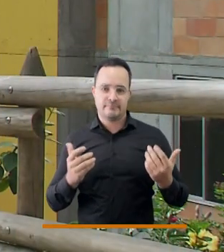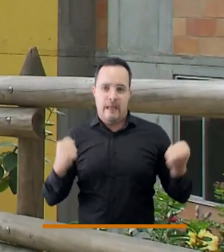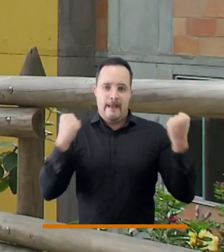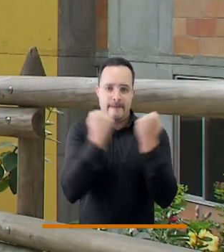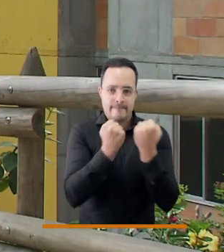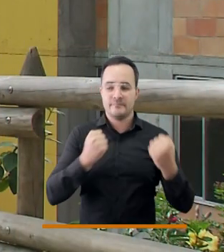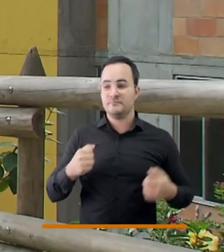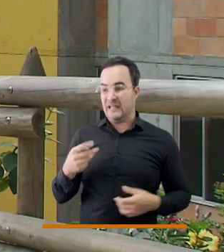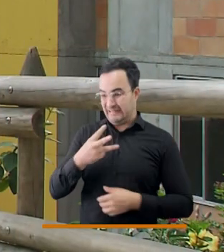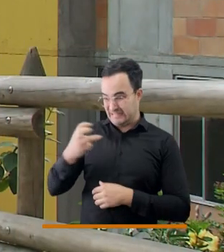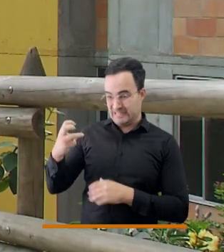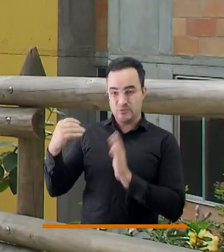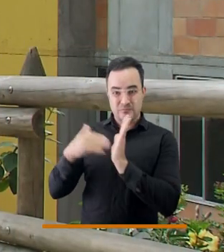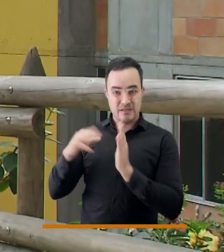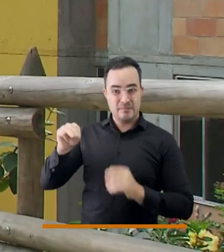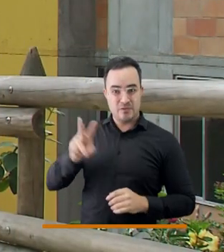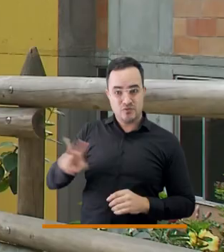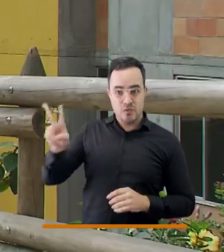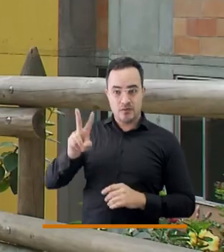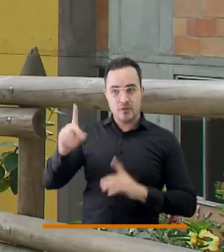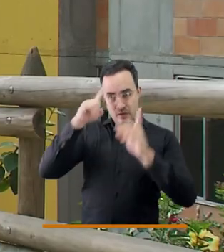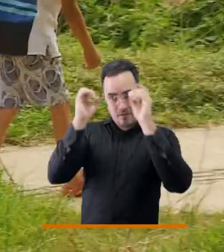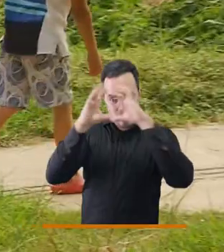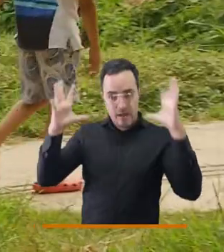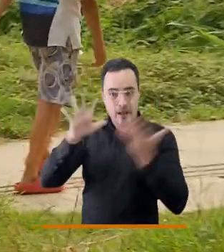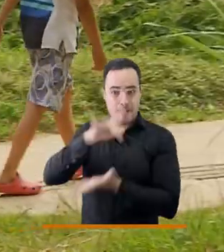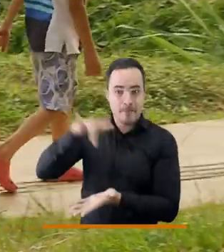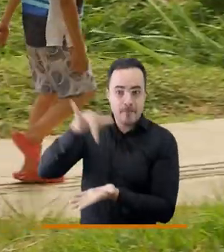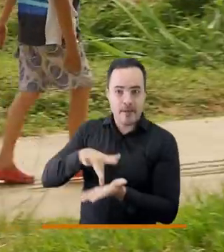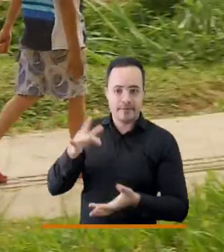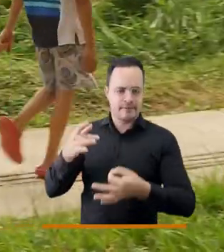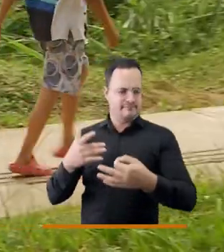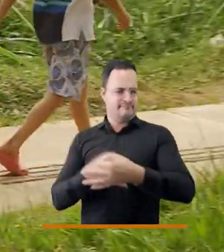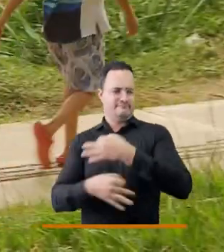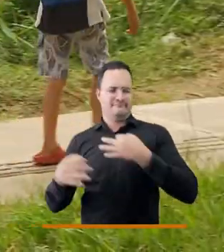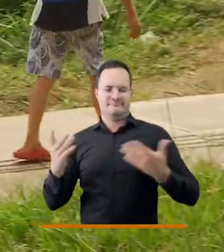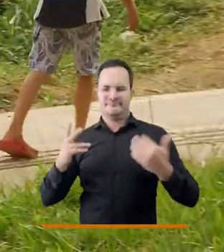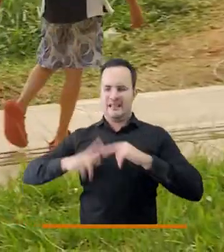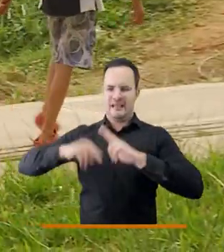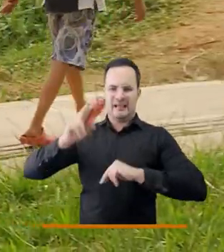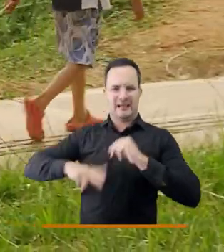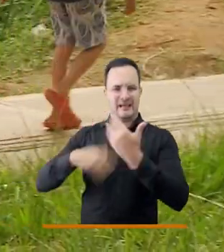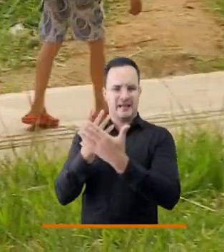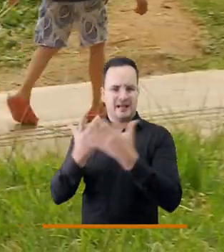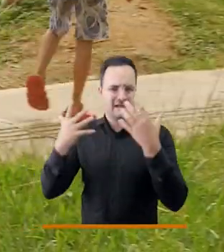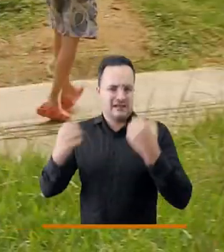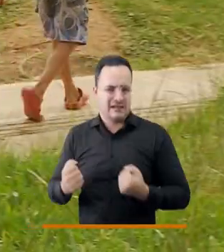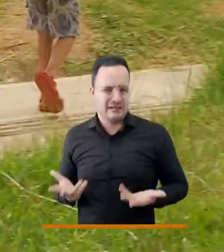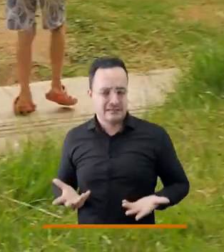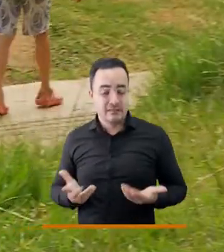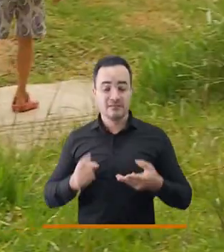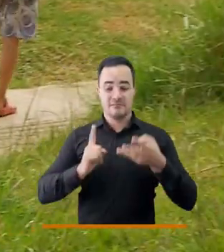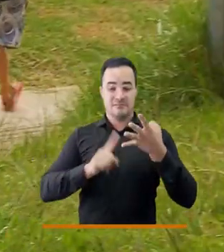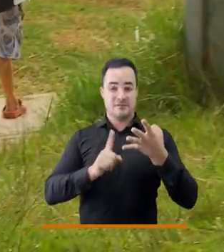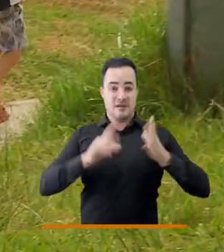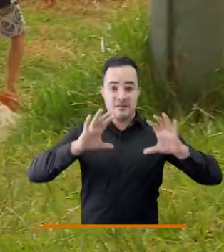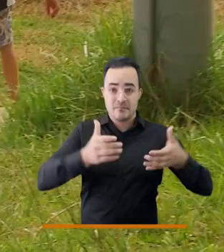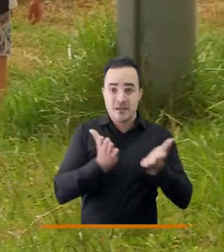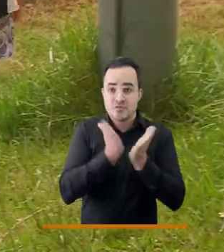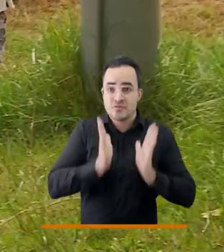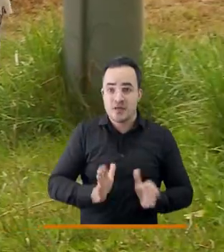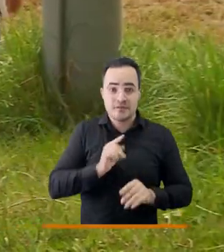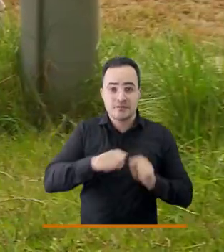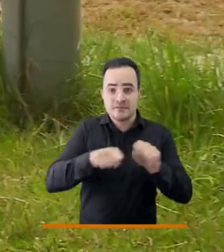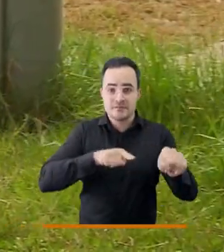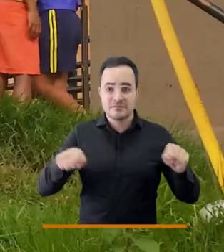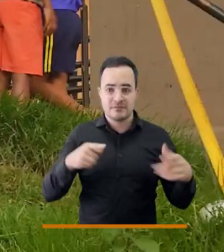300.000 metros cuadrados que deberían ser utilizados en un parque en vez de una cárcel. Se afecta a la población estudiantil porque se